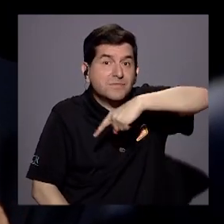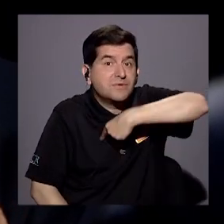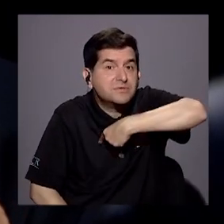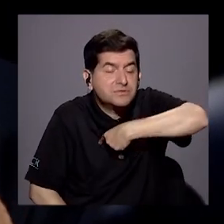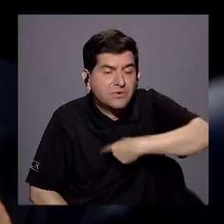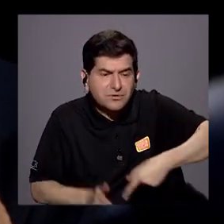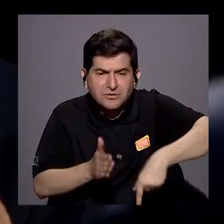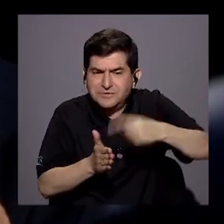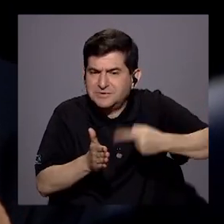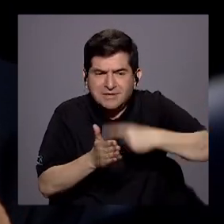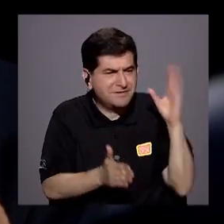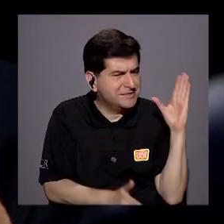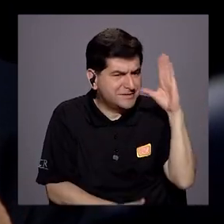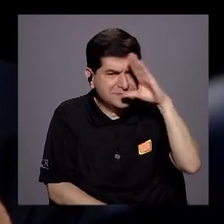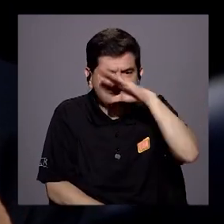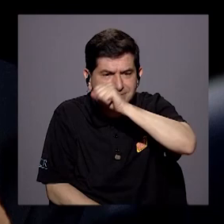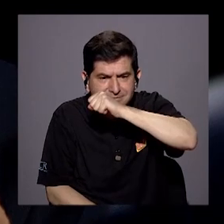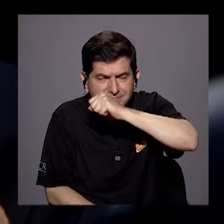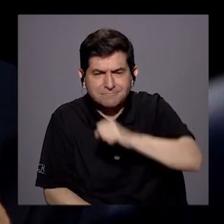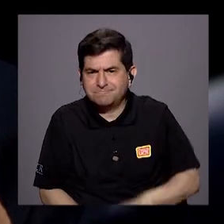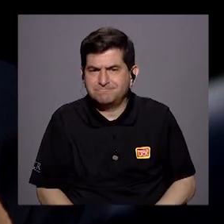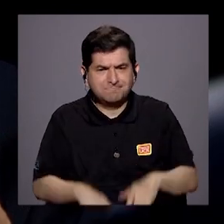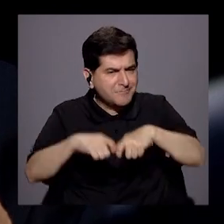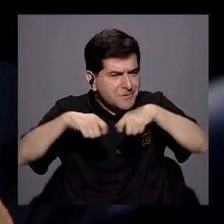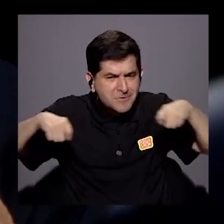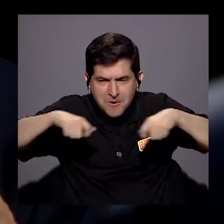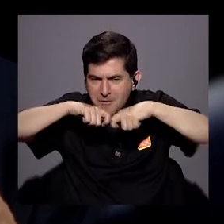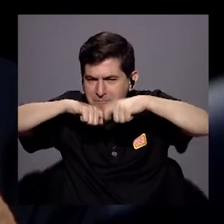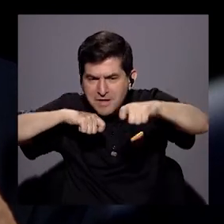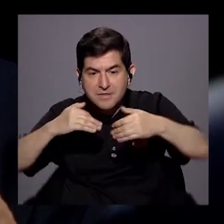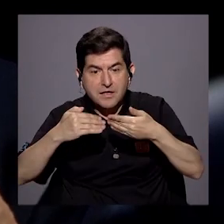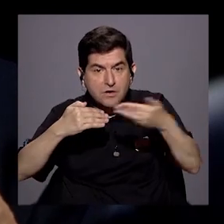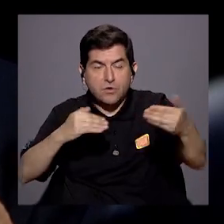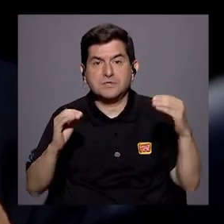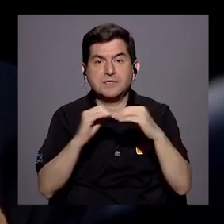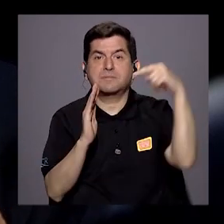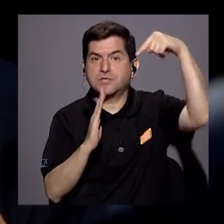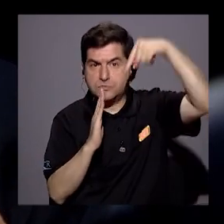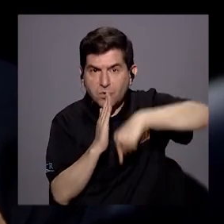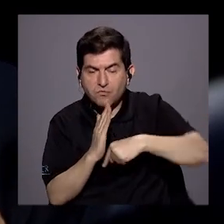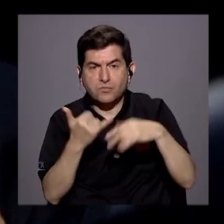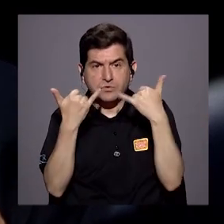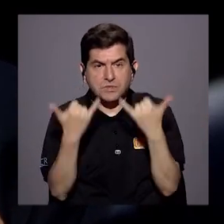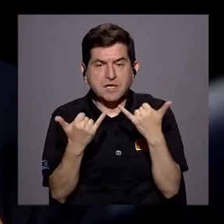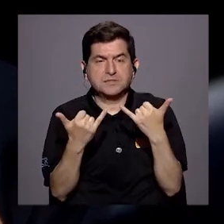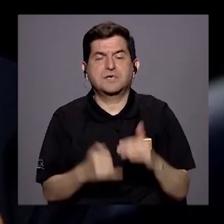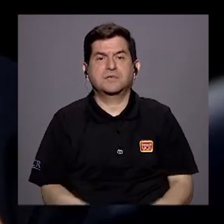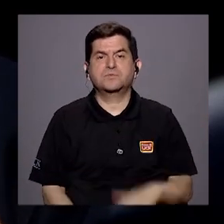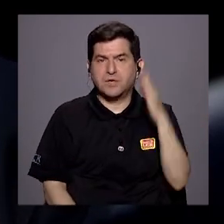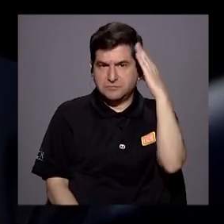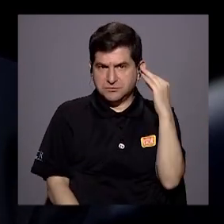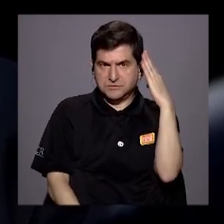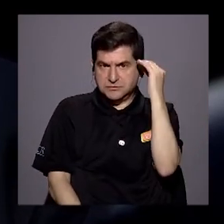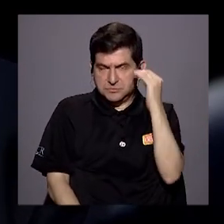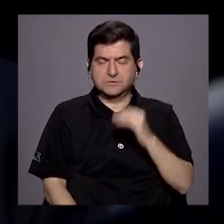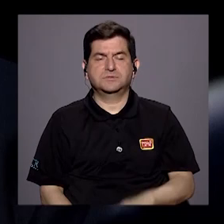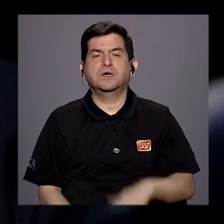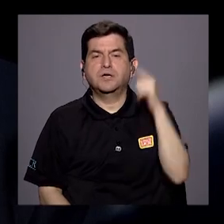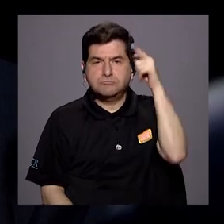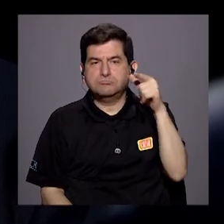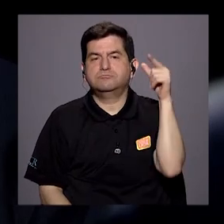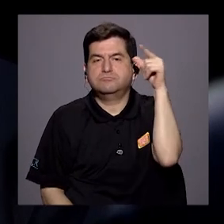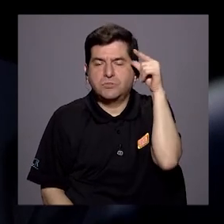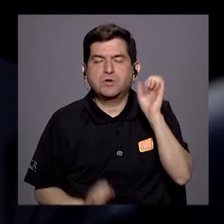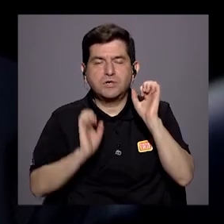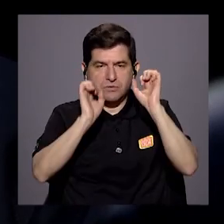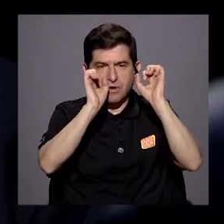nosotros a veces no nos damos cuenta no medimos algunas de las cosas más serias con que vivimos y